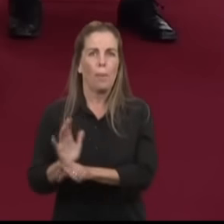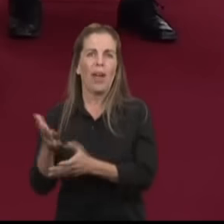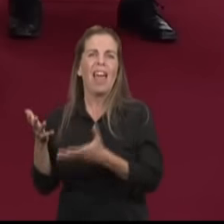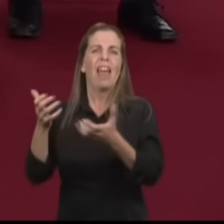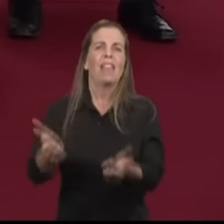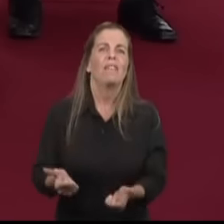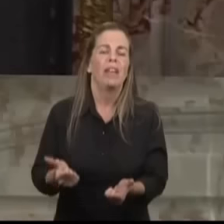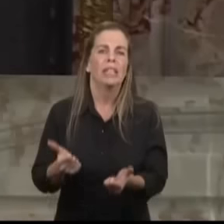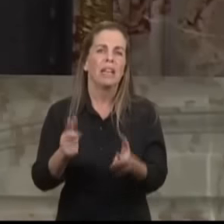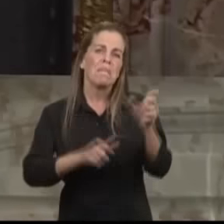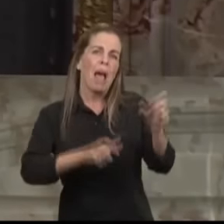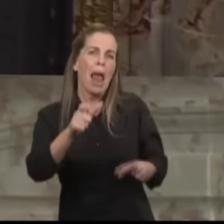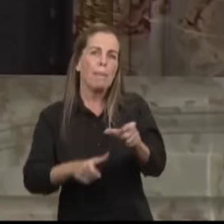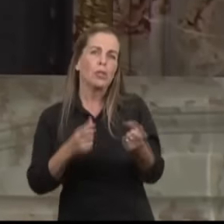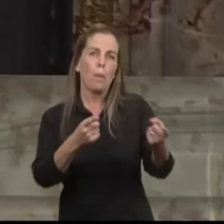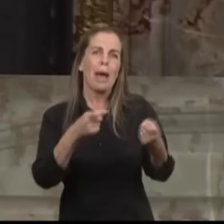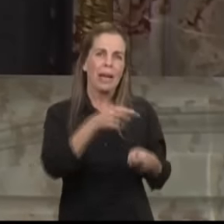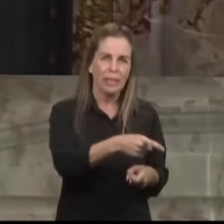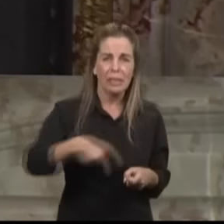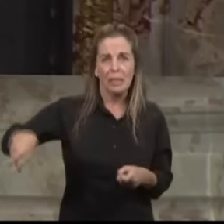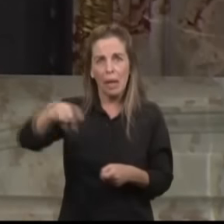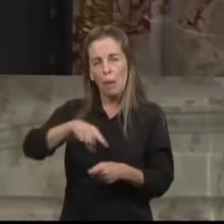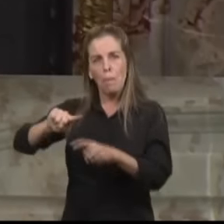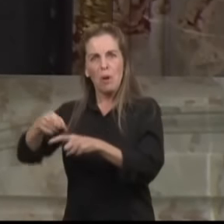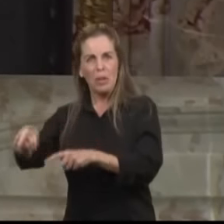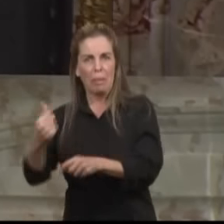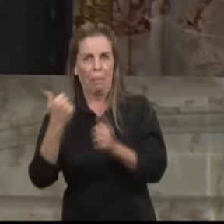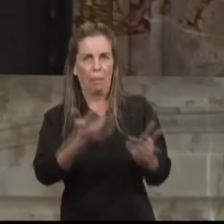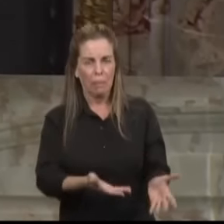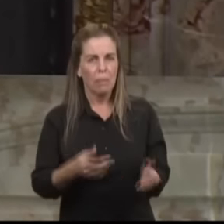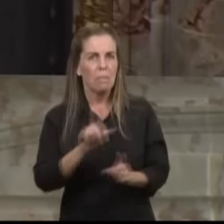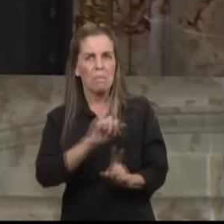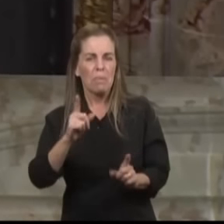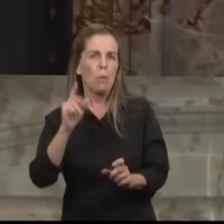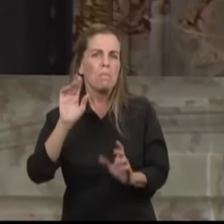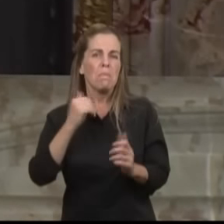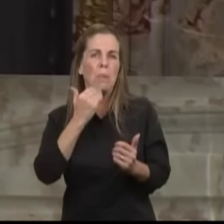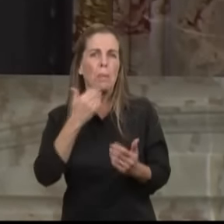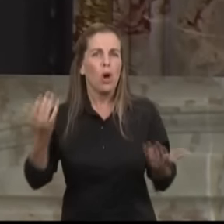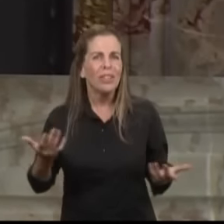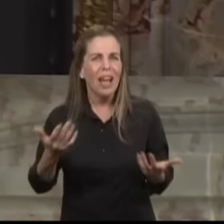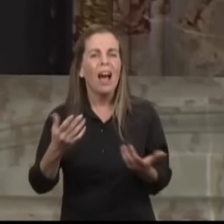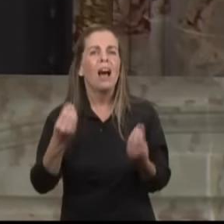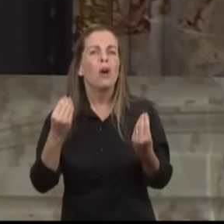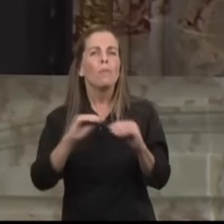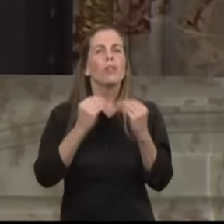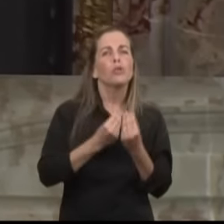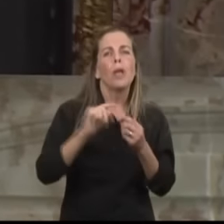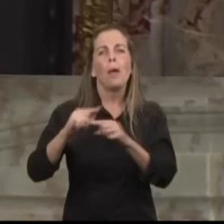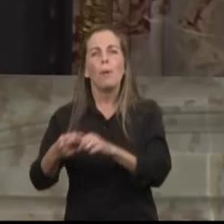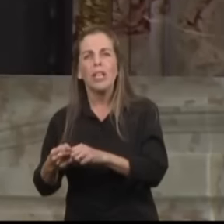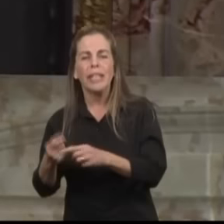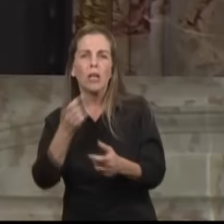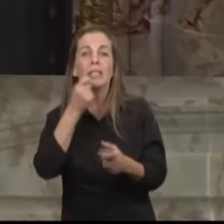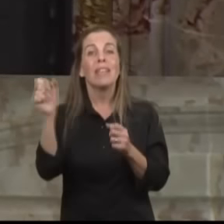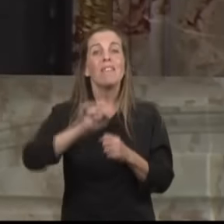los desventajados, porque no reconocen ni sufren que las consecuencias directas de las políticas que impulsan sea generar inflación